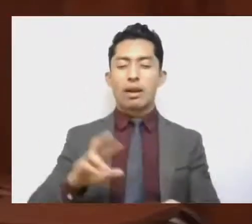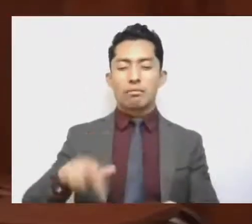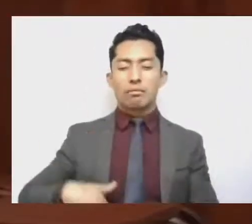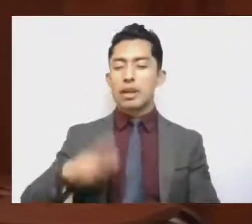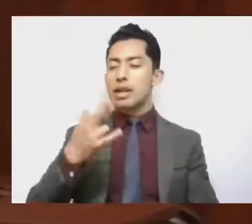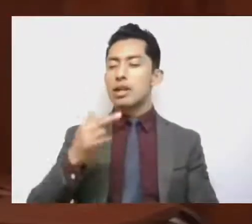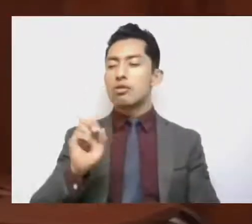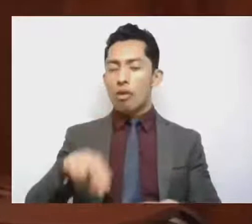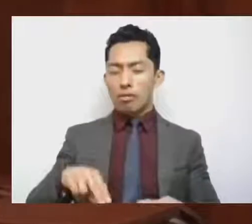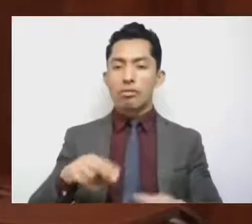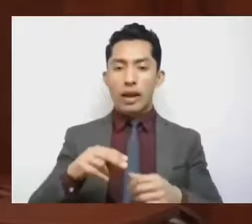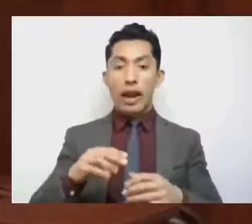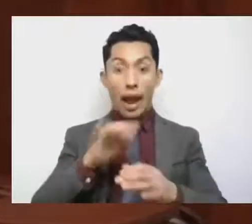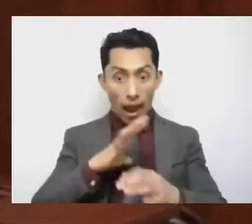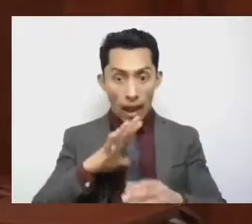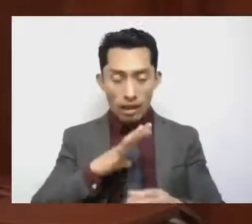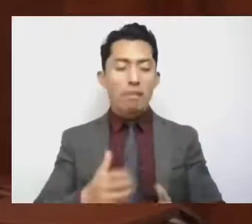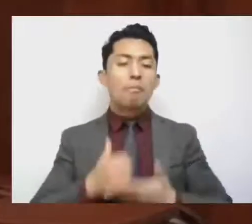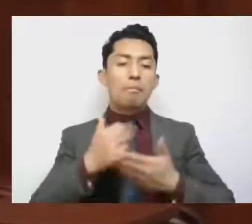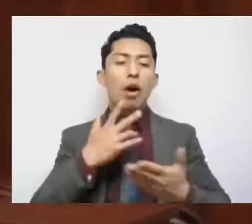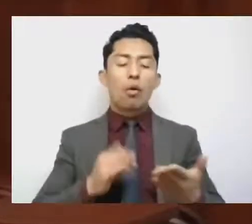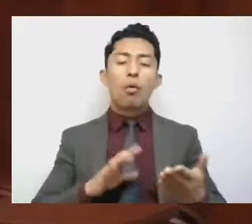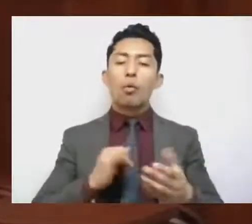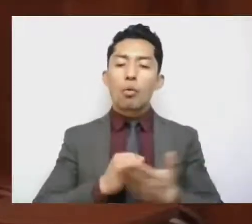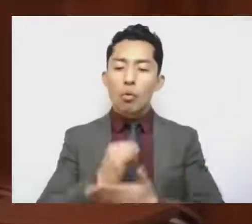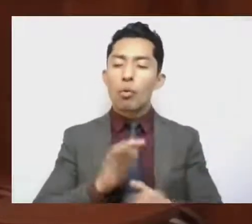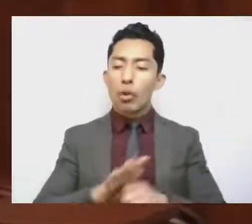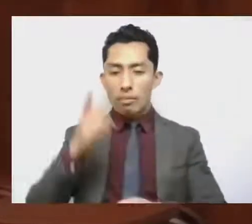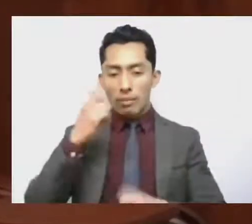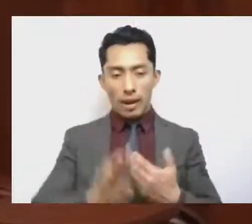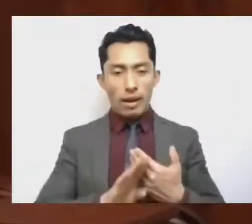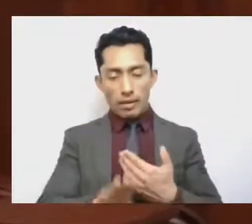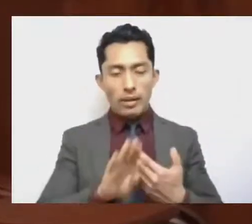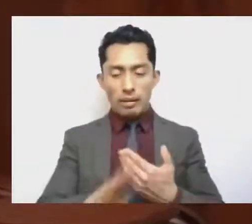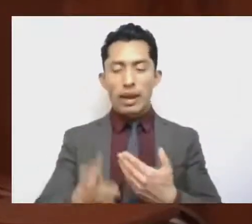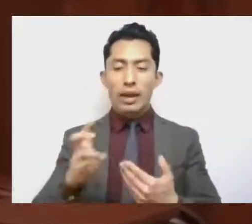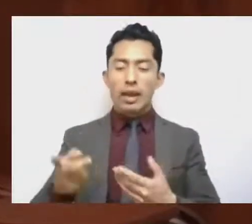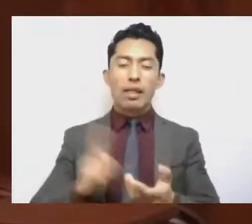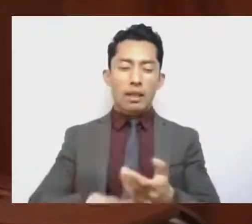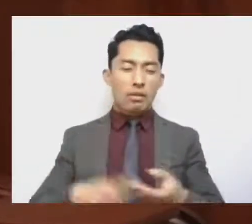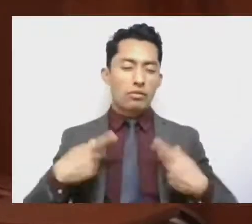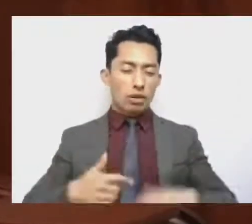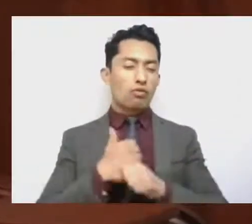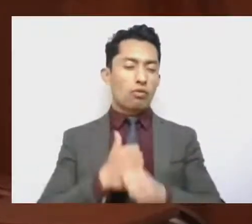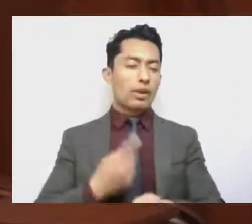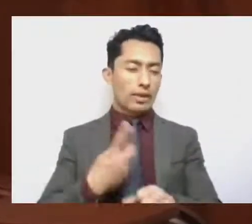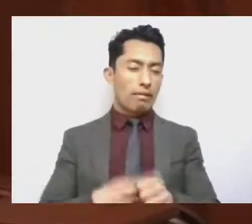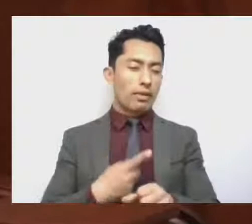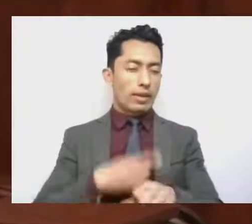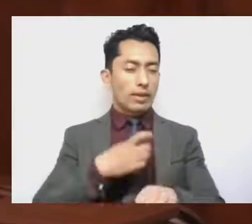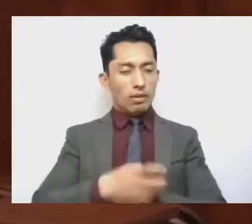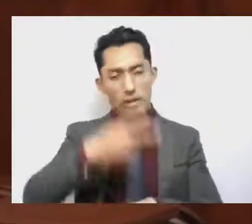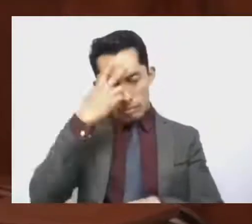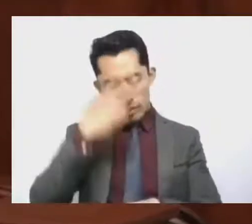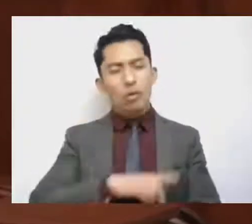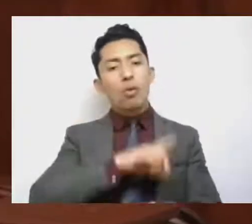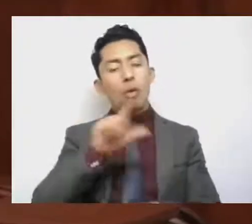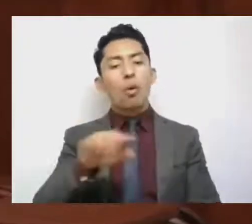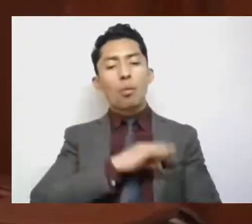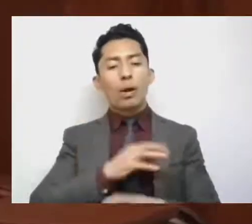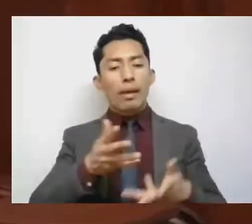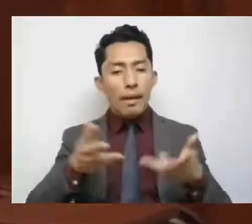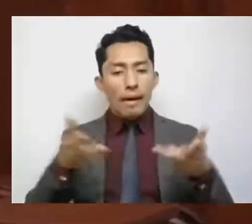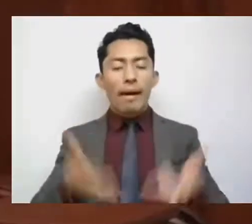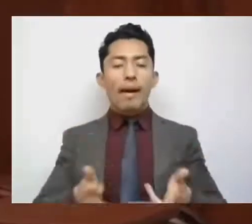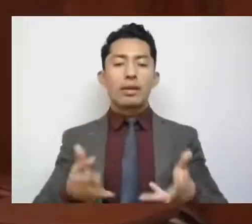decisiones sobre cómo prevenir y atender este padecimiento en el Estado de México y así poder implementar estrategias